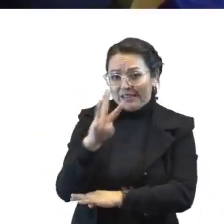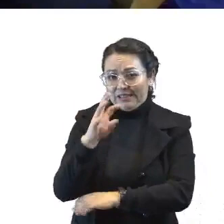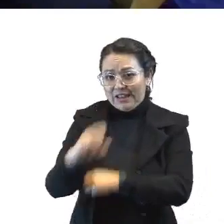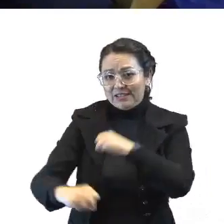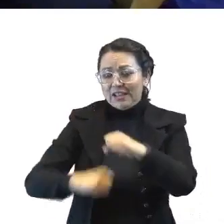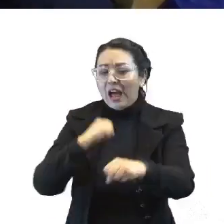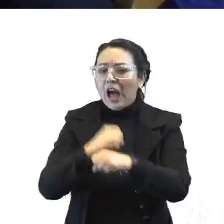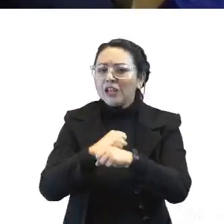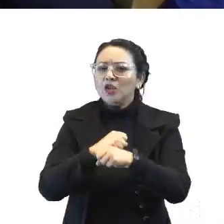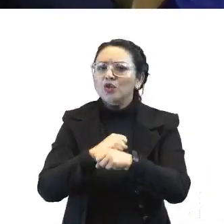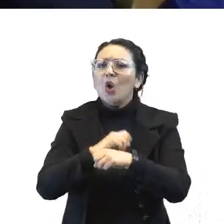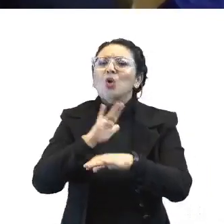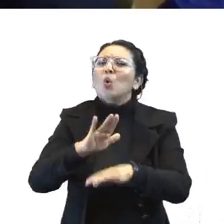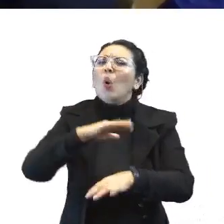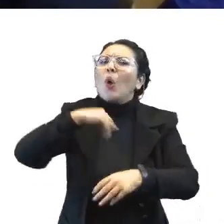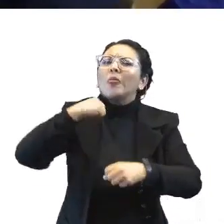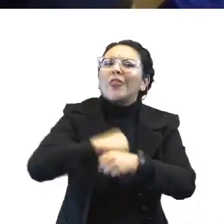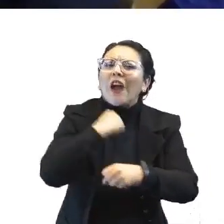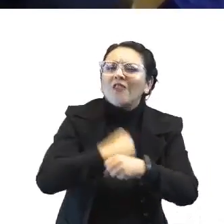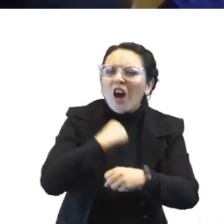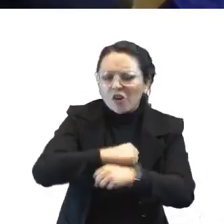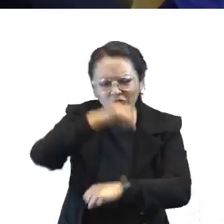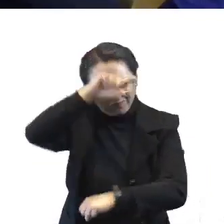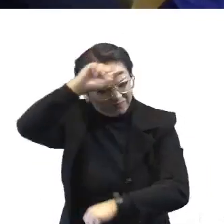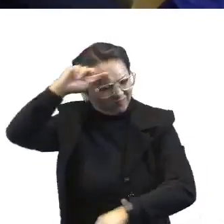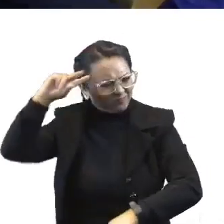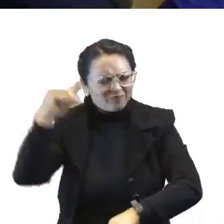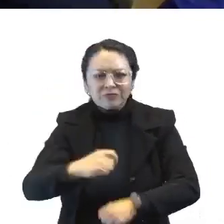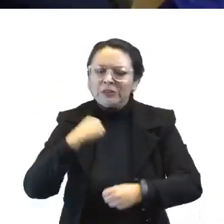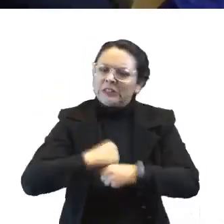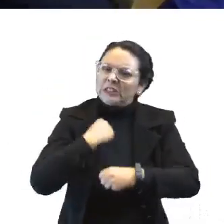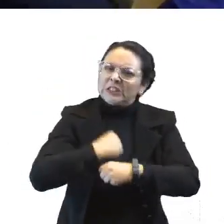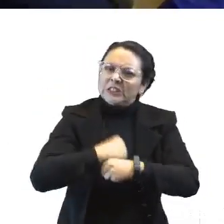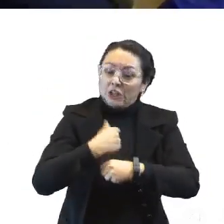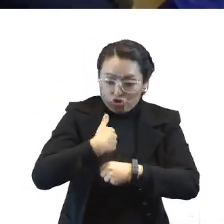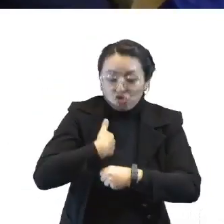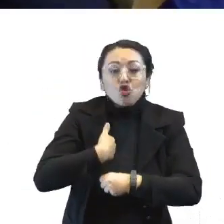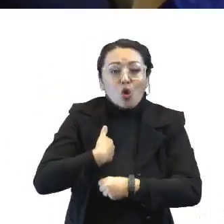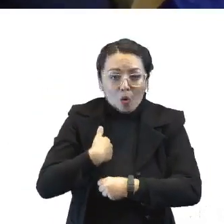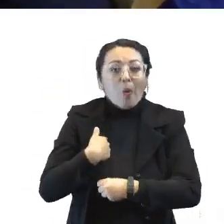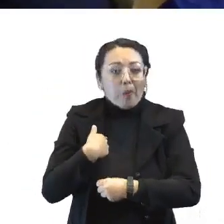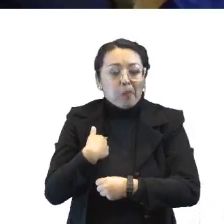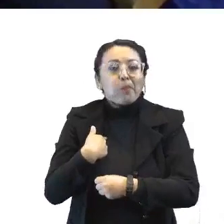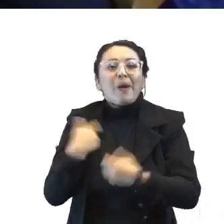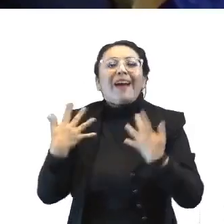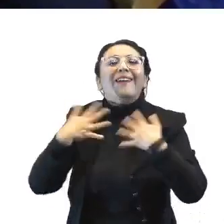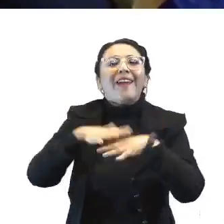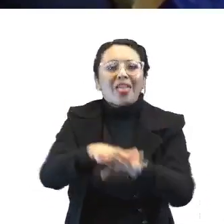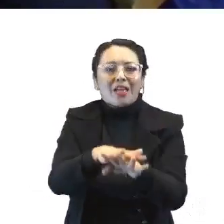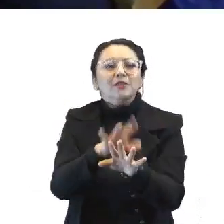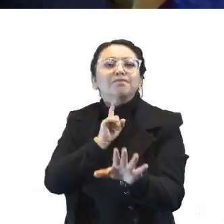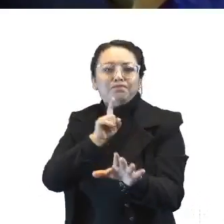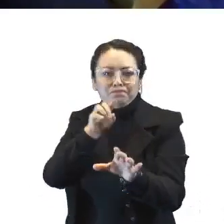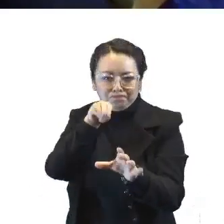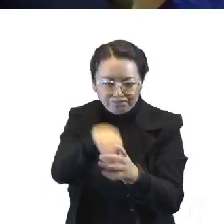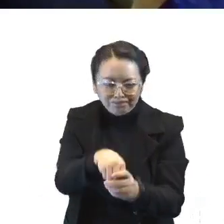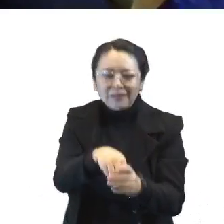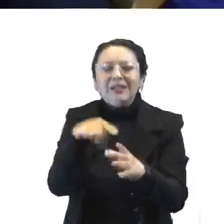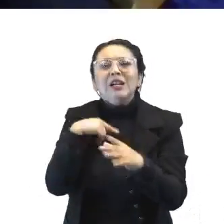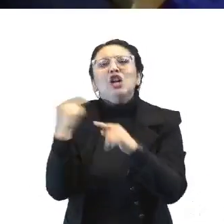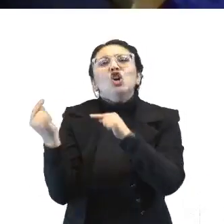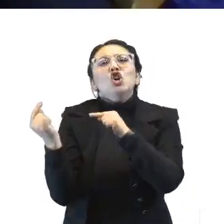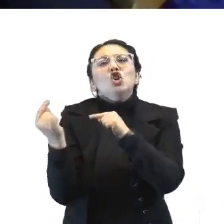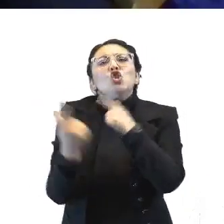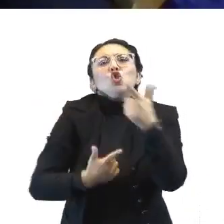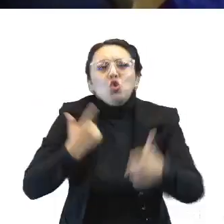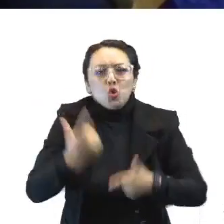trabajo incansable, y de eso soy parte, porque hago parte de esas redes de luchas de mujeres